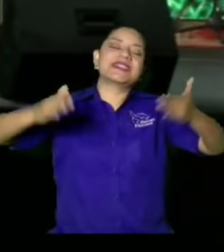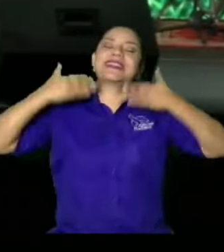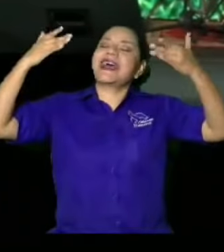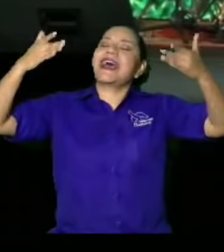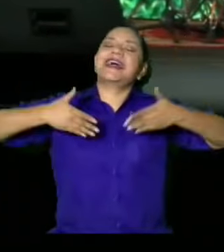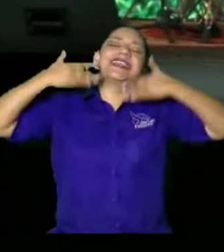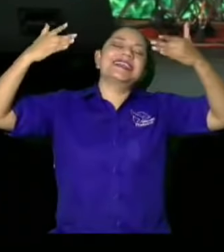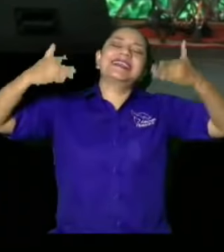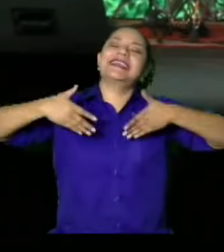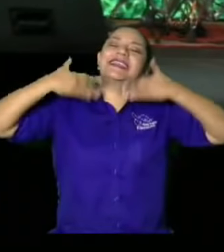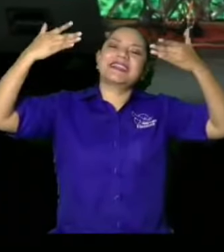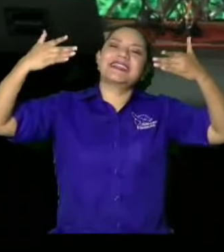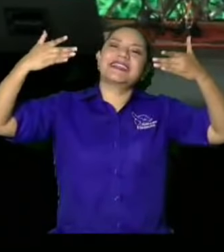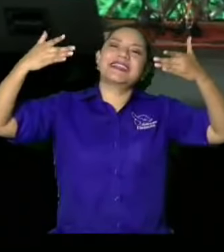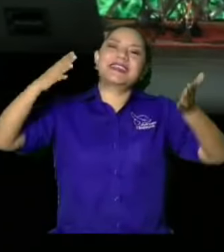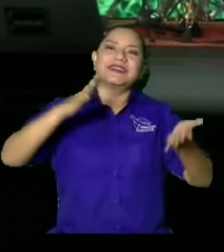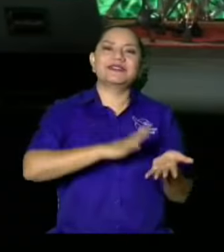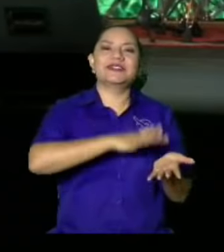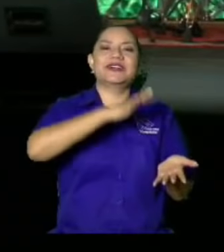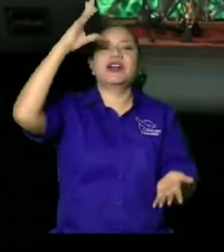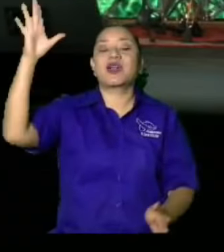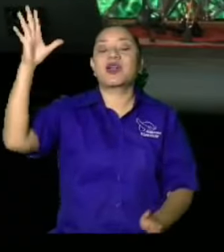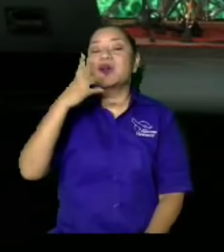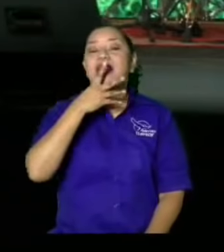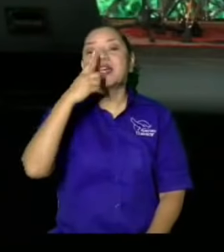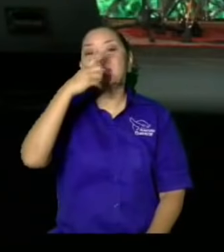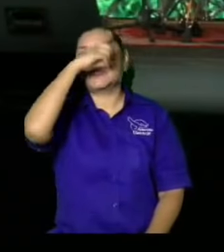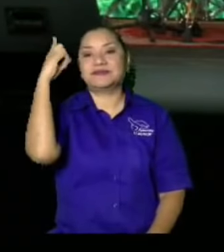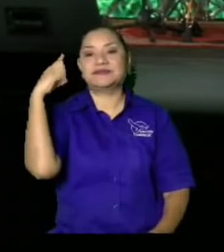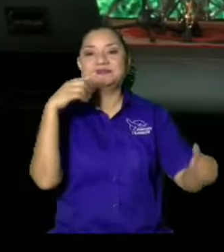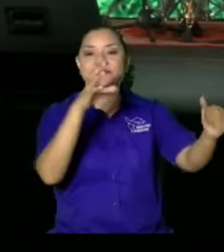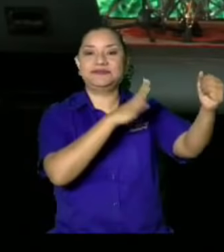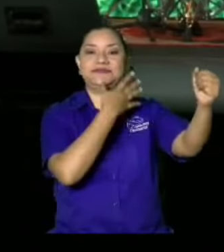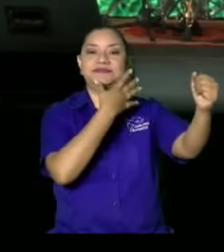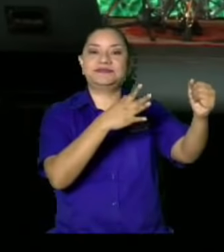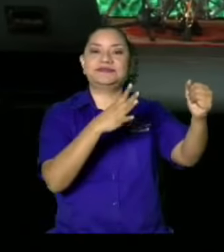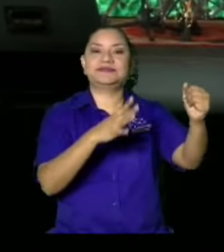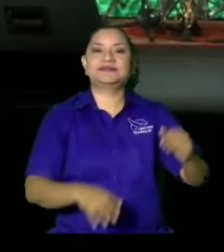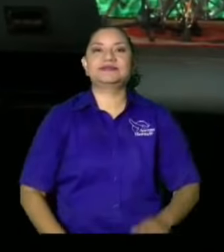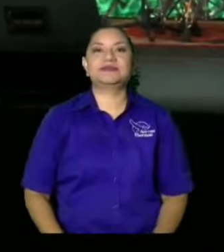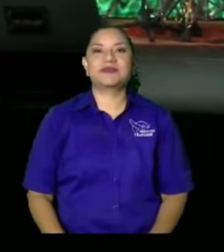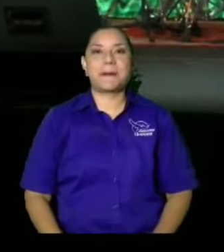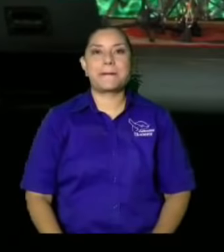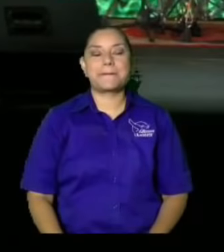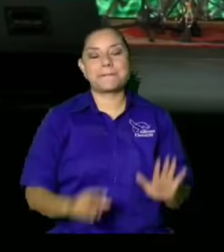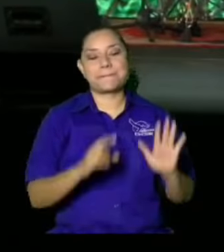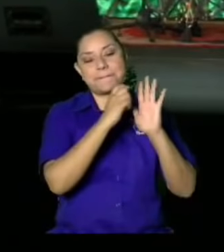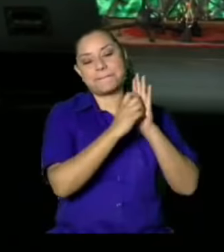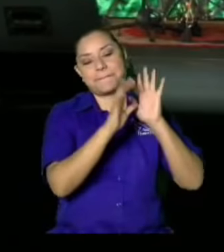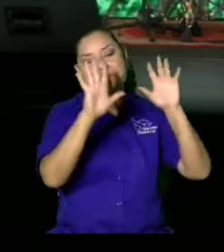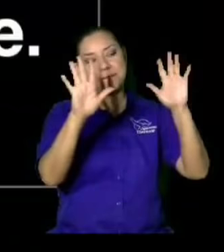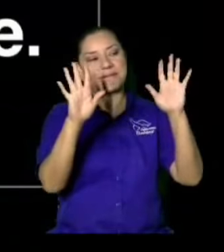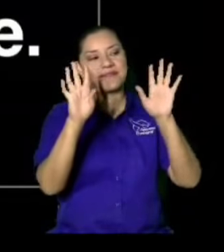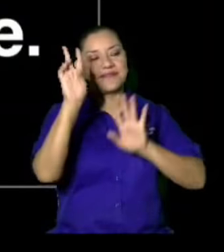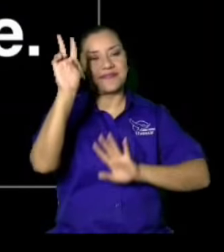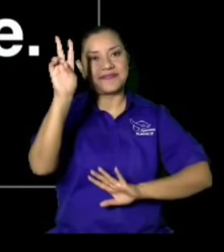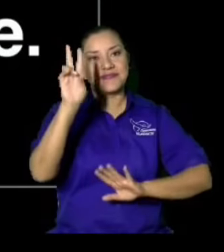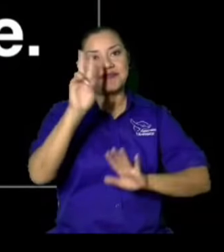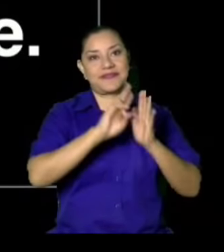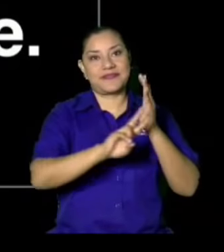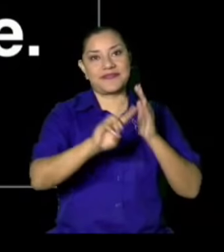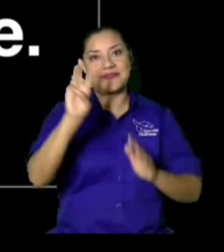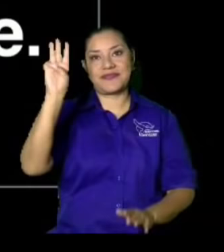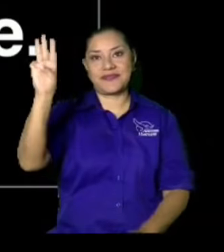da gloria a Dios por el tiempo. Salmo 17:3. Tú has probado mi corazón,